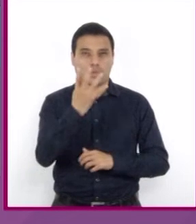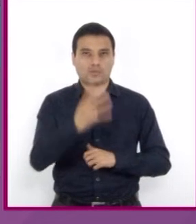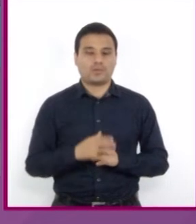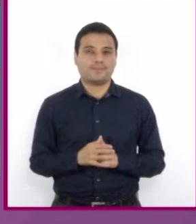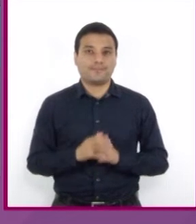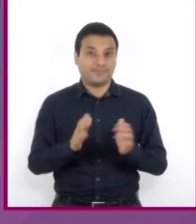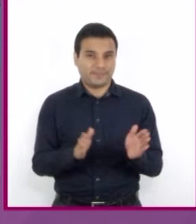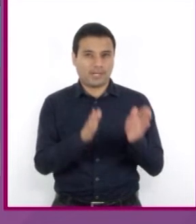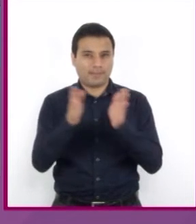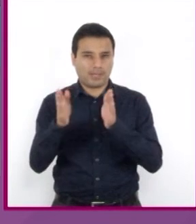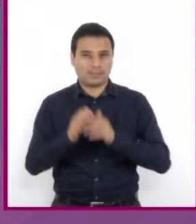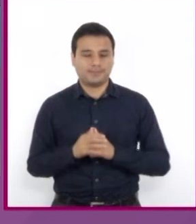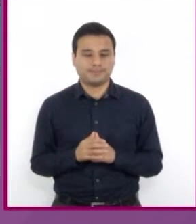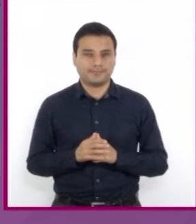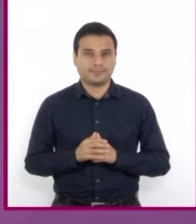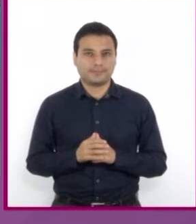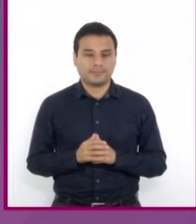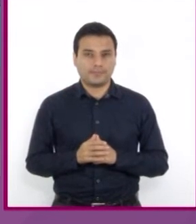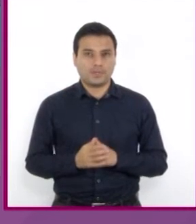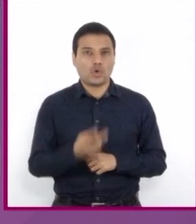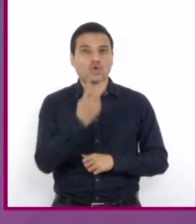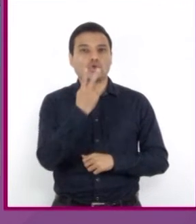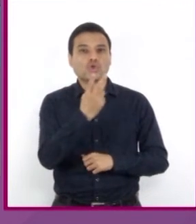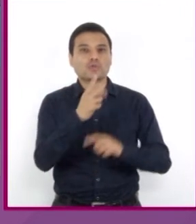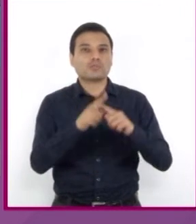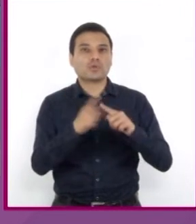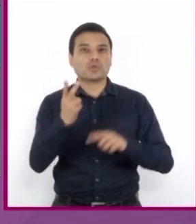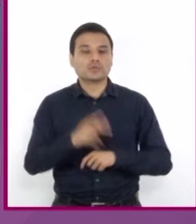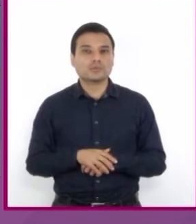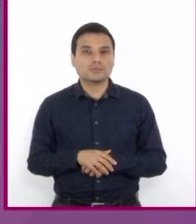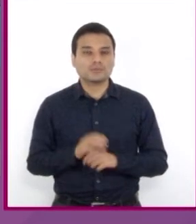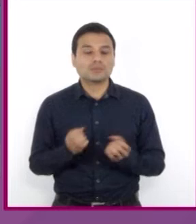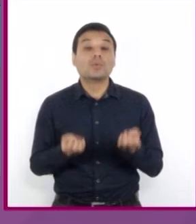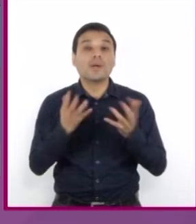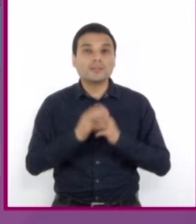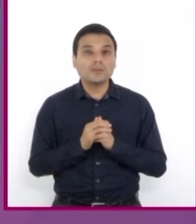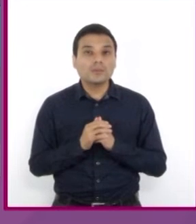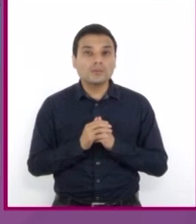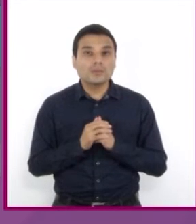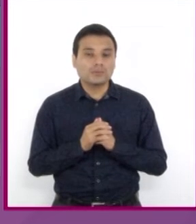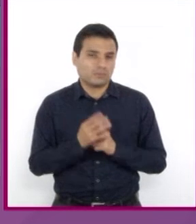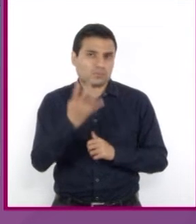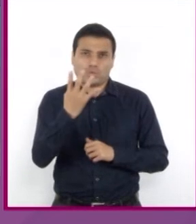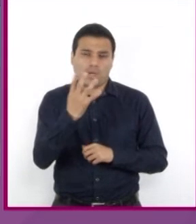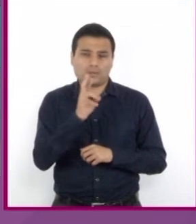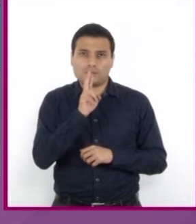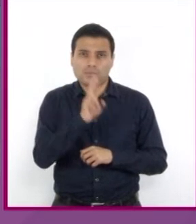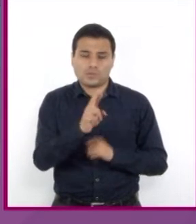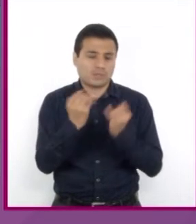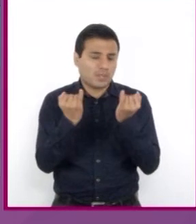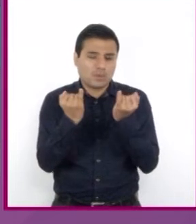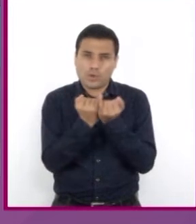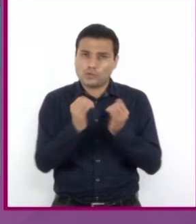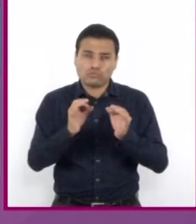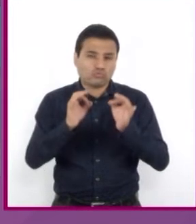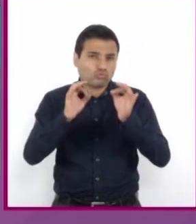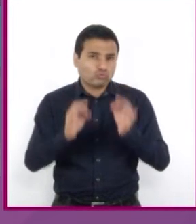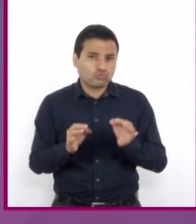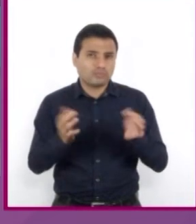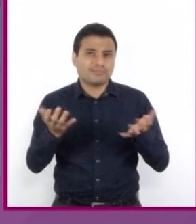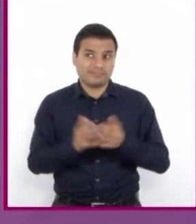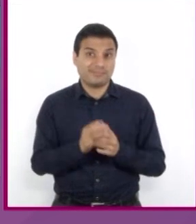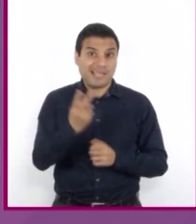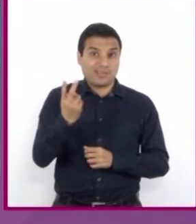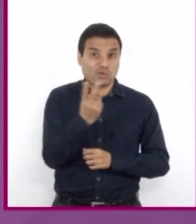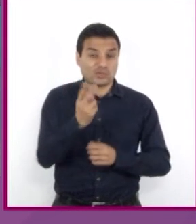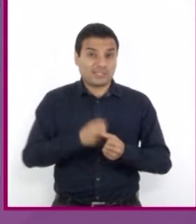otra parte, tenemos el doble de 2. Al realizar el producto, el resultado es 4. Con ambas